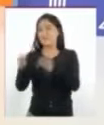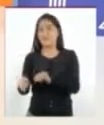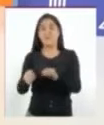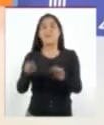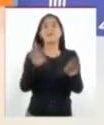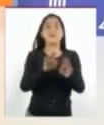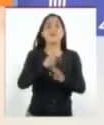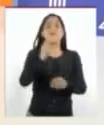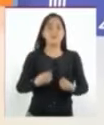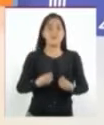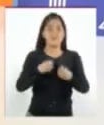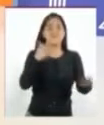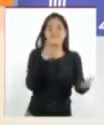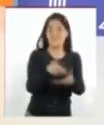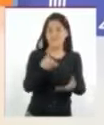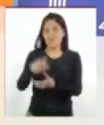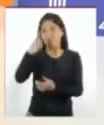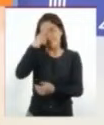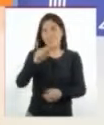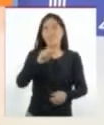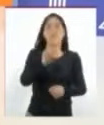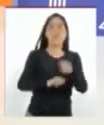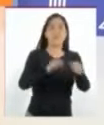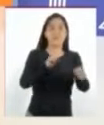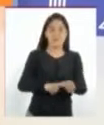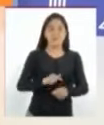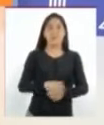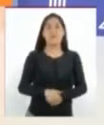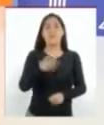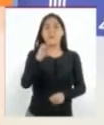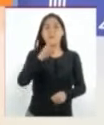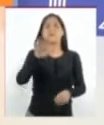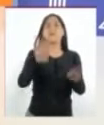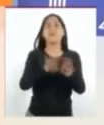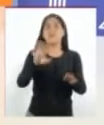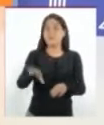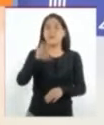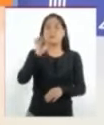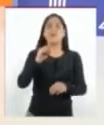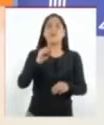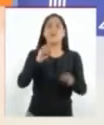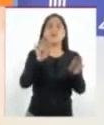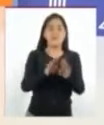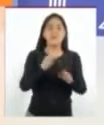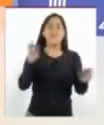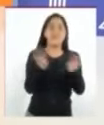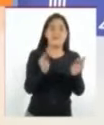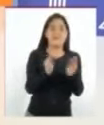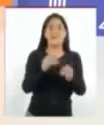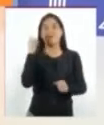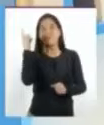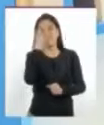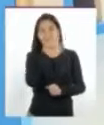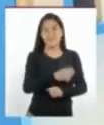caza y pesca de animales, que encontraron en aquel mundo extremadamente frío e inhóspito.